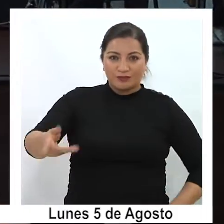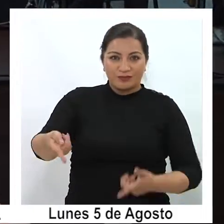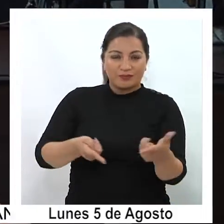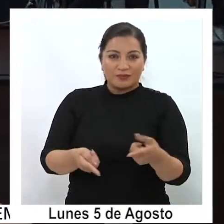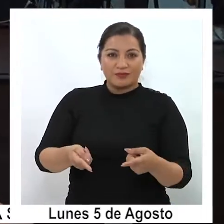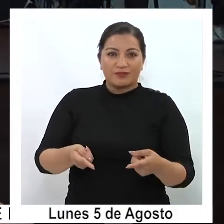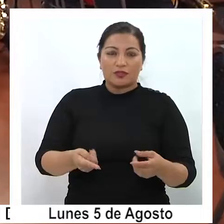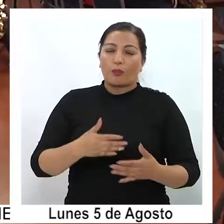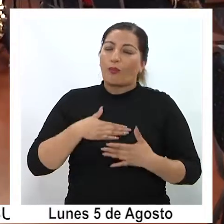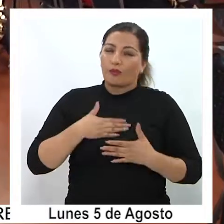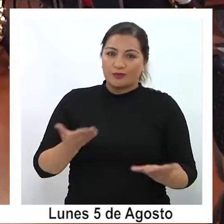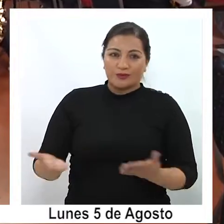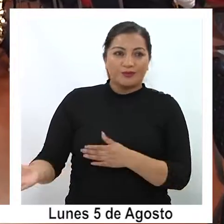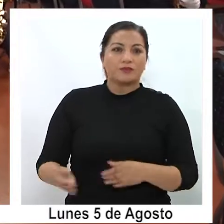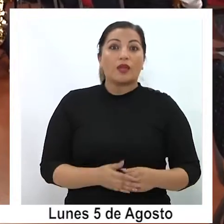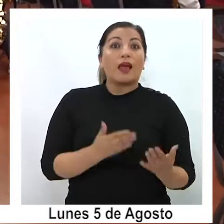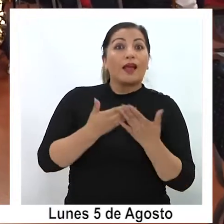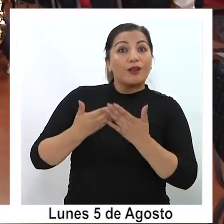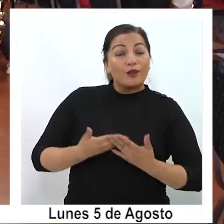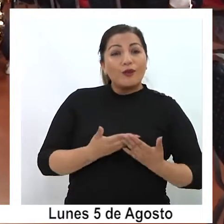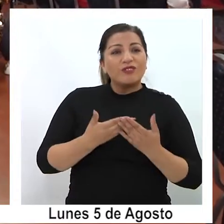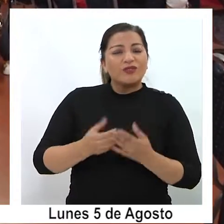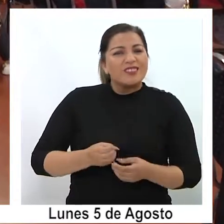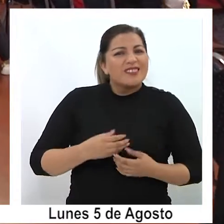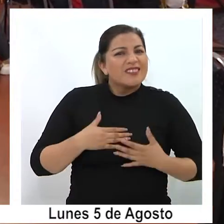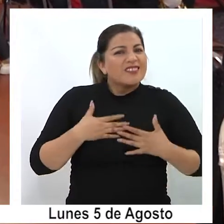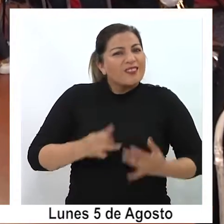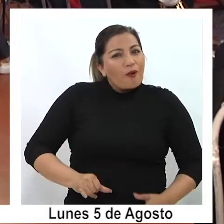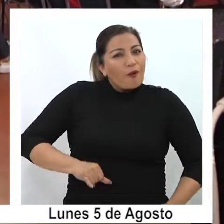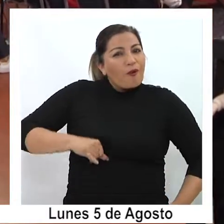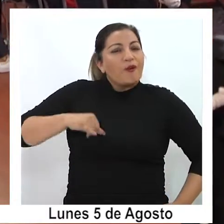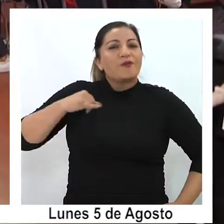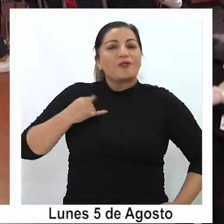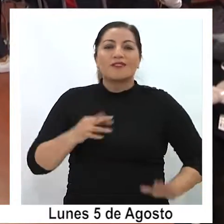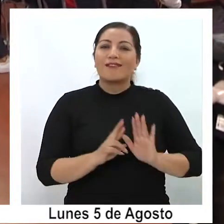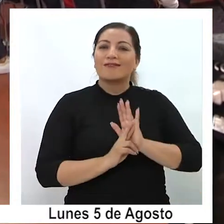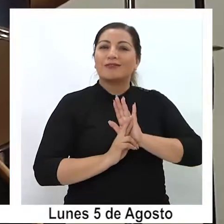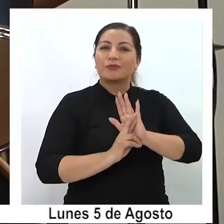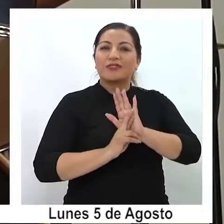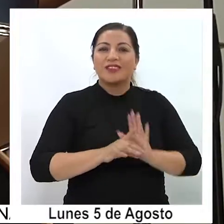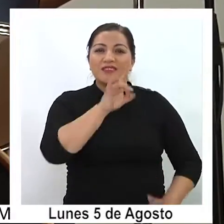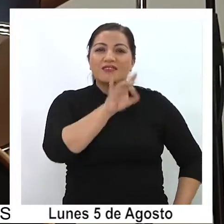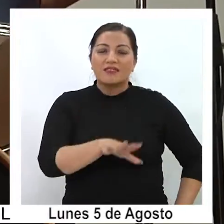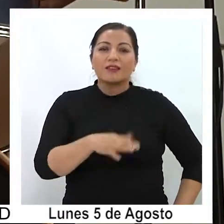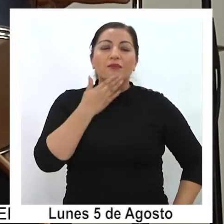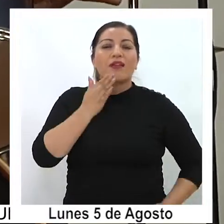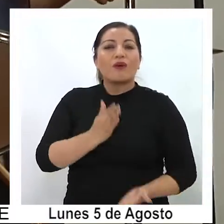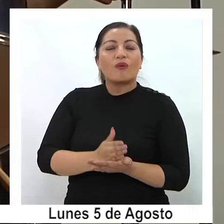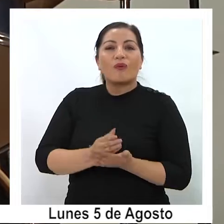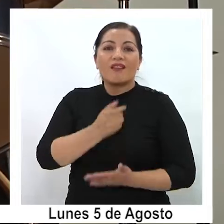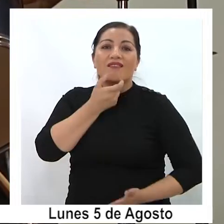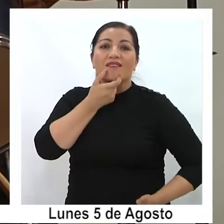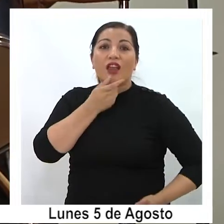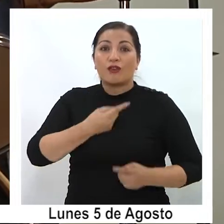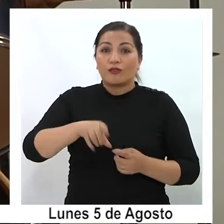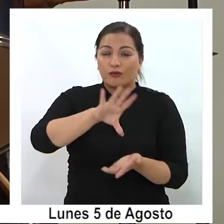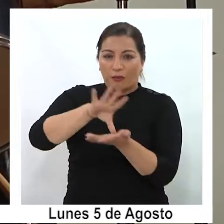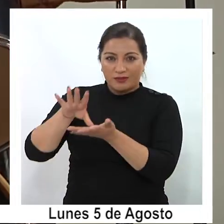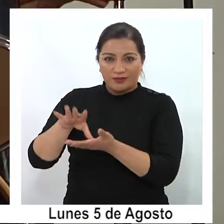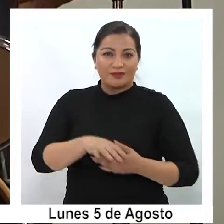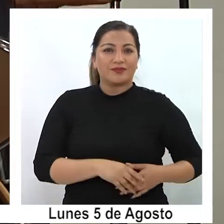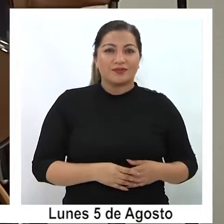es súper agradable. Los alumnos se sienten orgullosos de representar a Chile y a su colegio en el exterior.